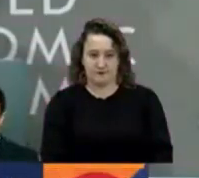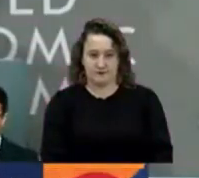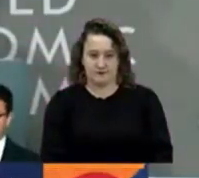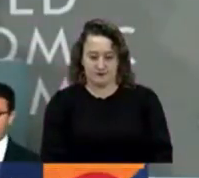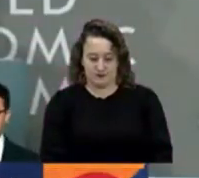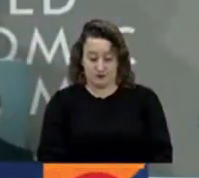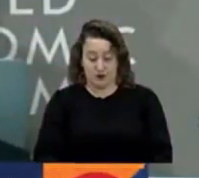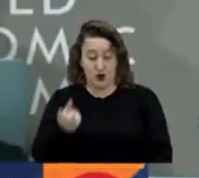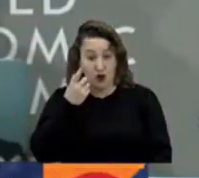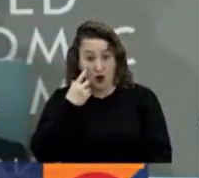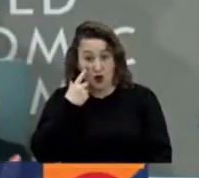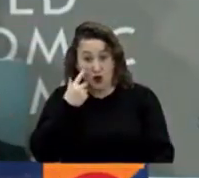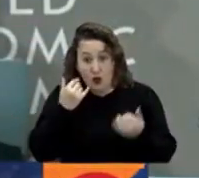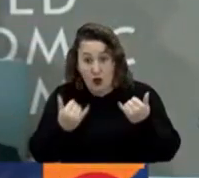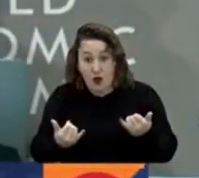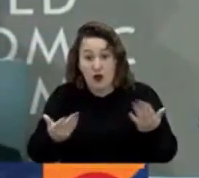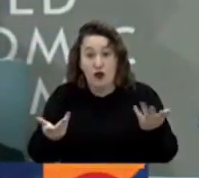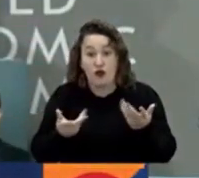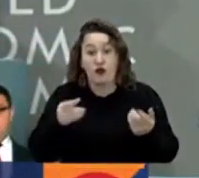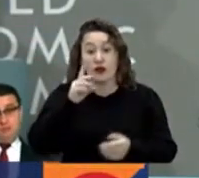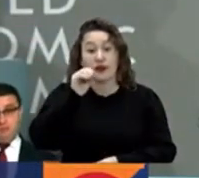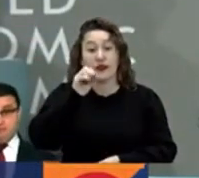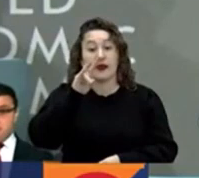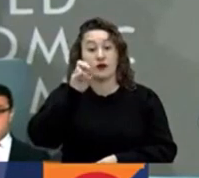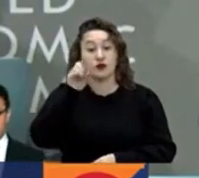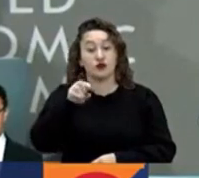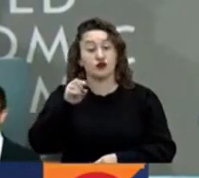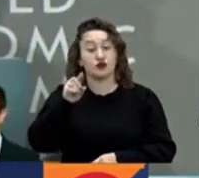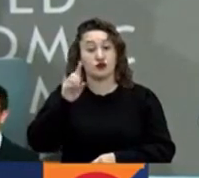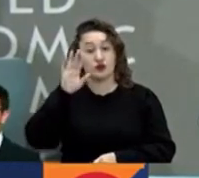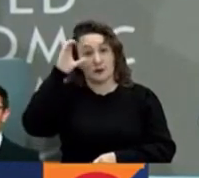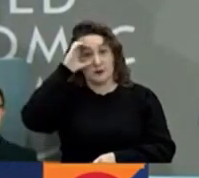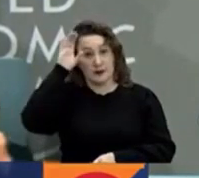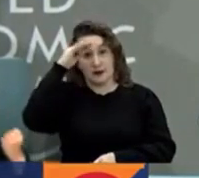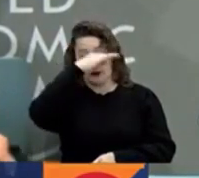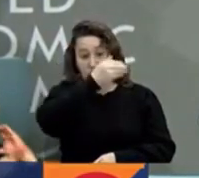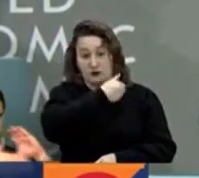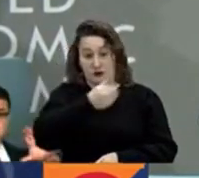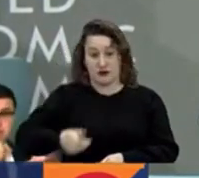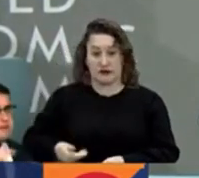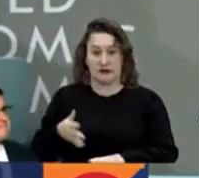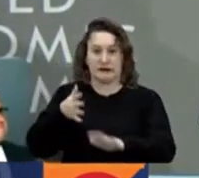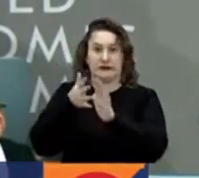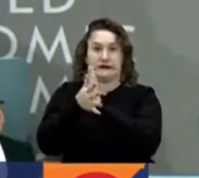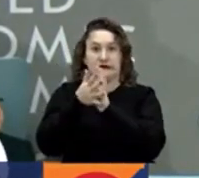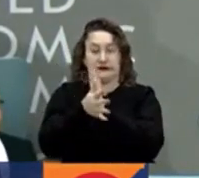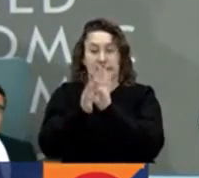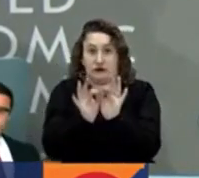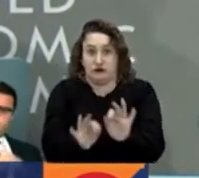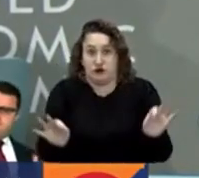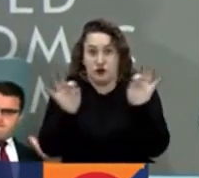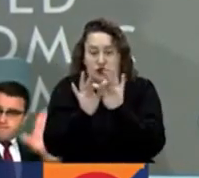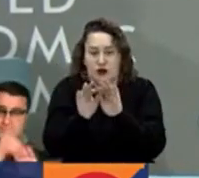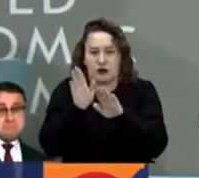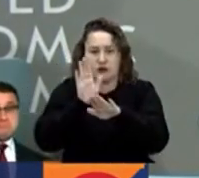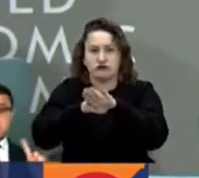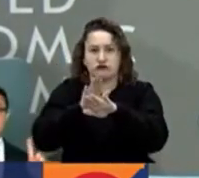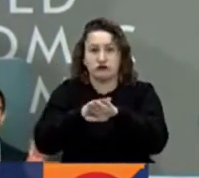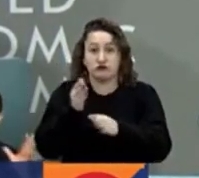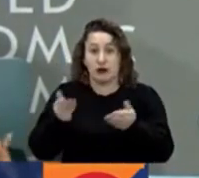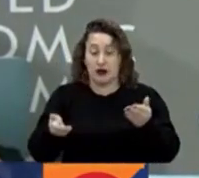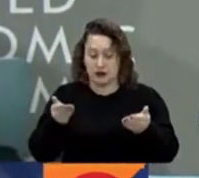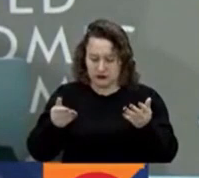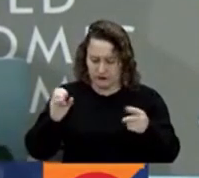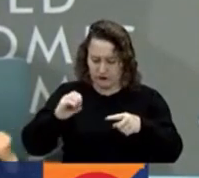Mucha atención a esta hora en Davos, Suiza. El presidente Gustavo Petro hace importantes anuncios, un balance sobre su participación en el